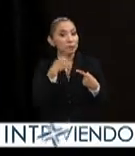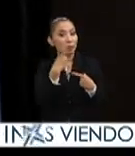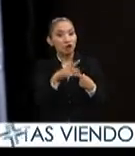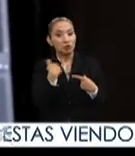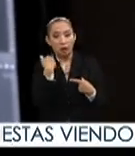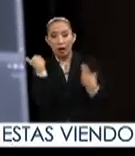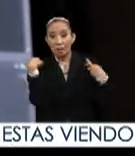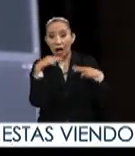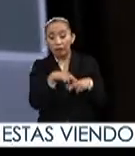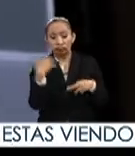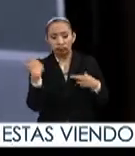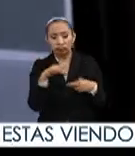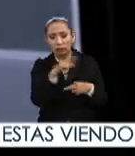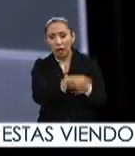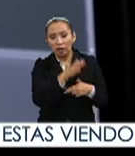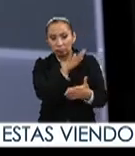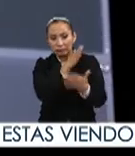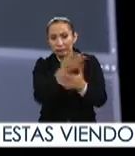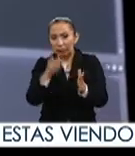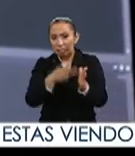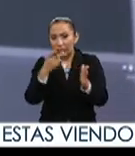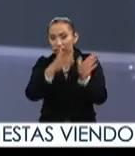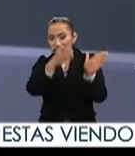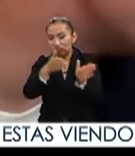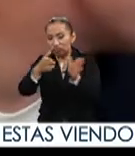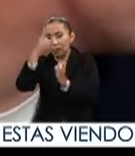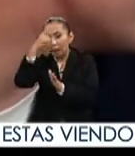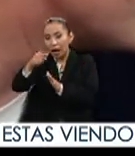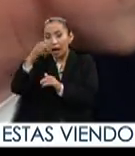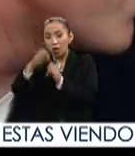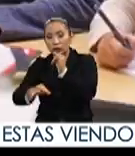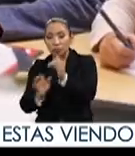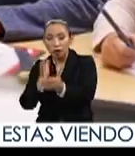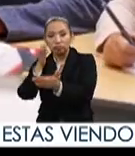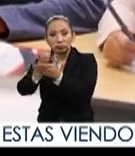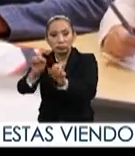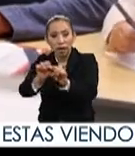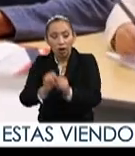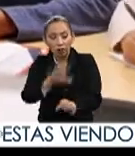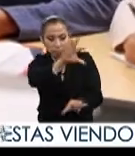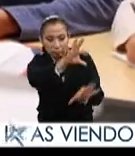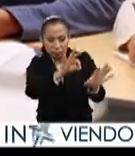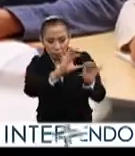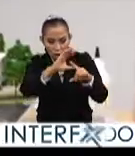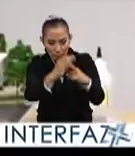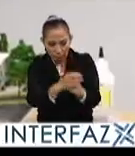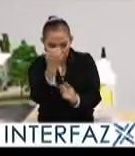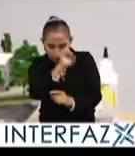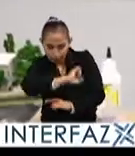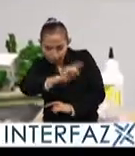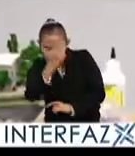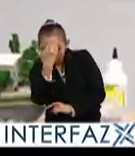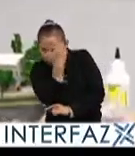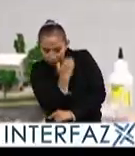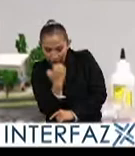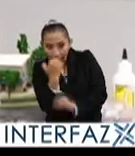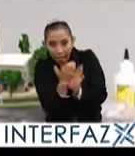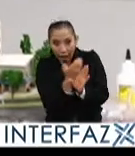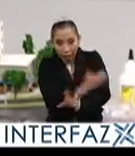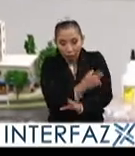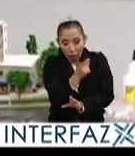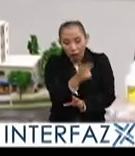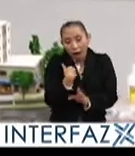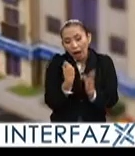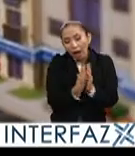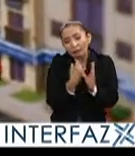sus docentes, quienes pasan por una serie de etapas para llegar al frente del aula. Son elegidos por un comité de expertos luego de presentarles